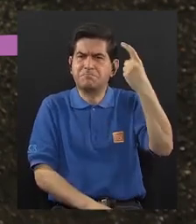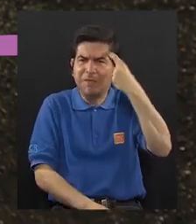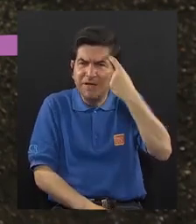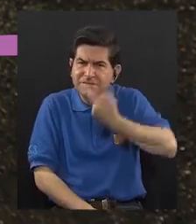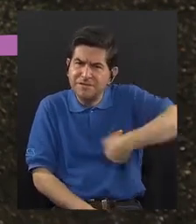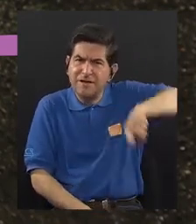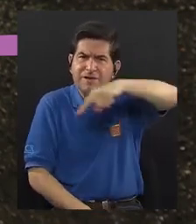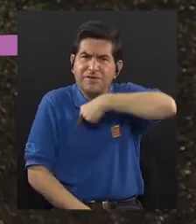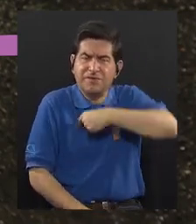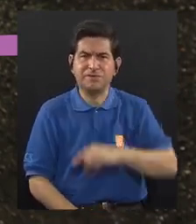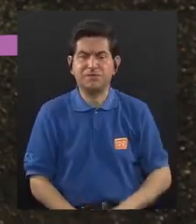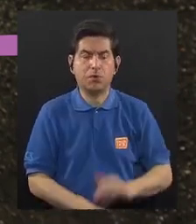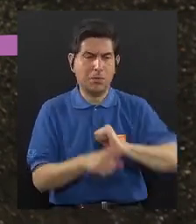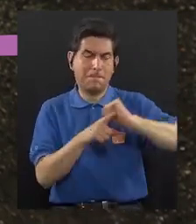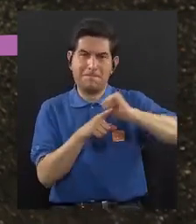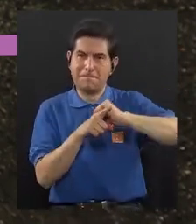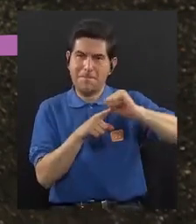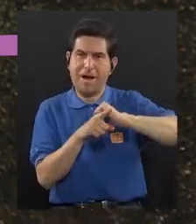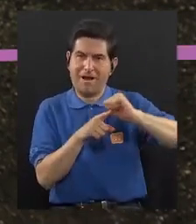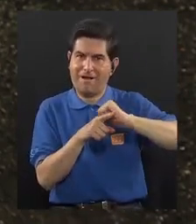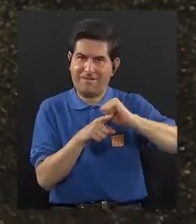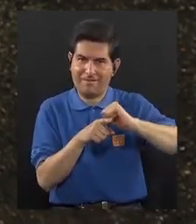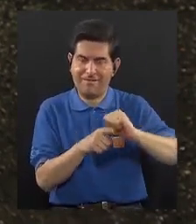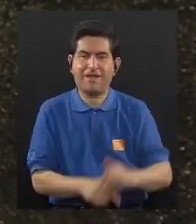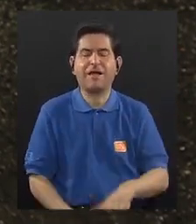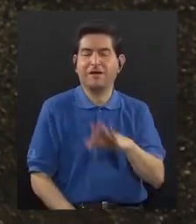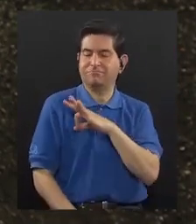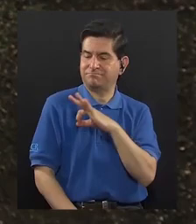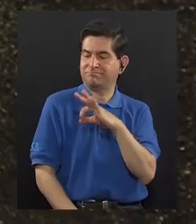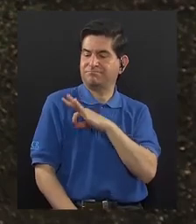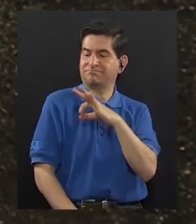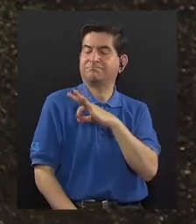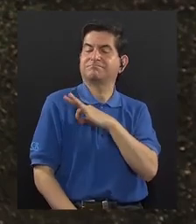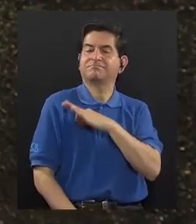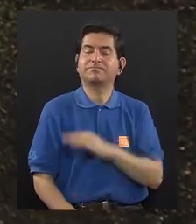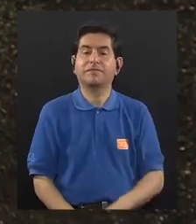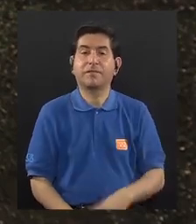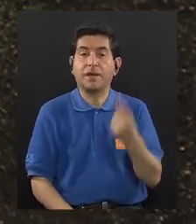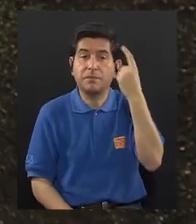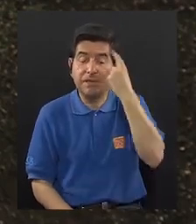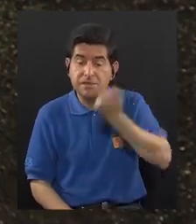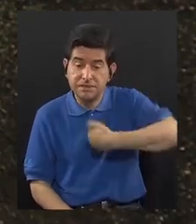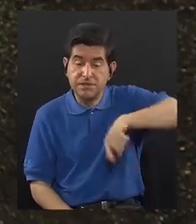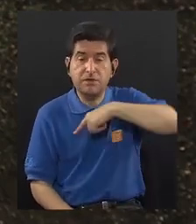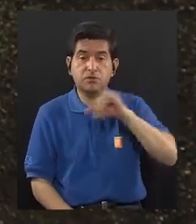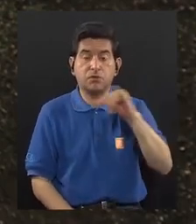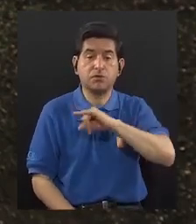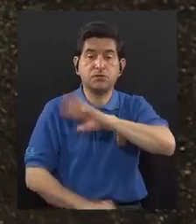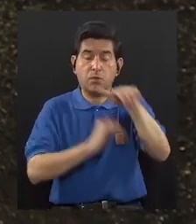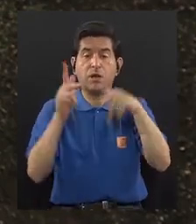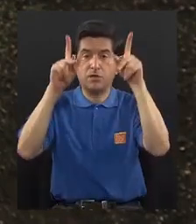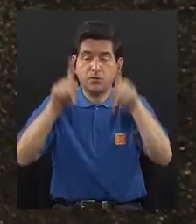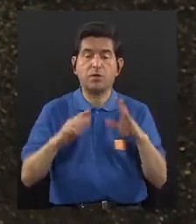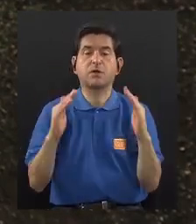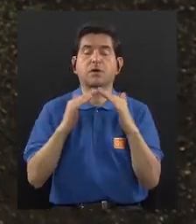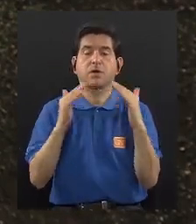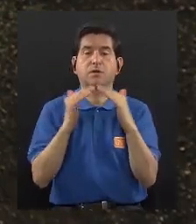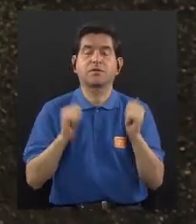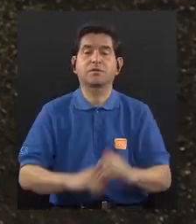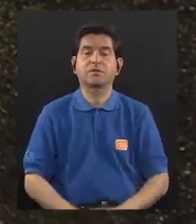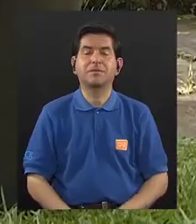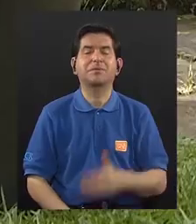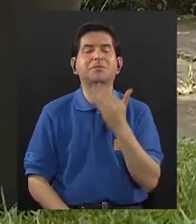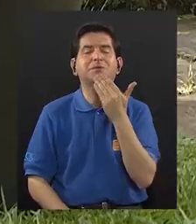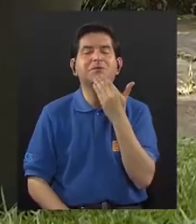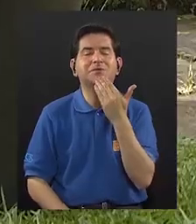pensando en una práctica beneficiosa para tanto para nosotros como para el resto de las personas que conviven